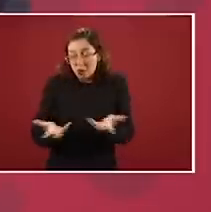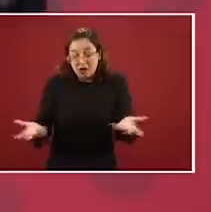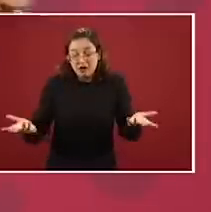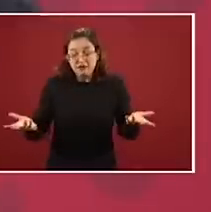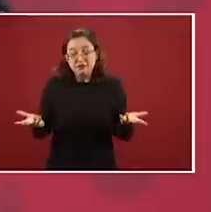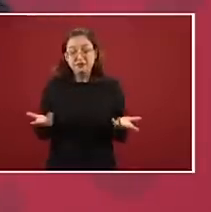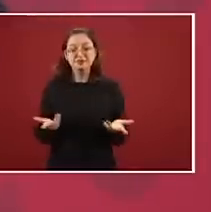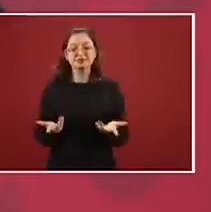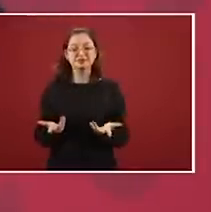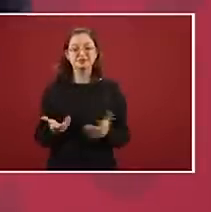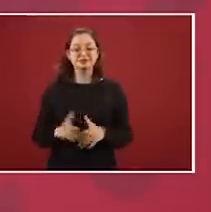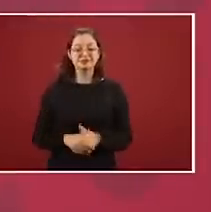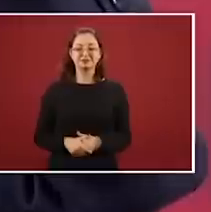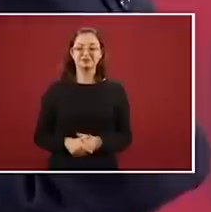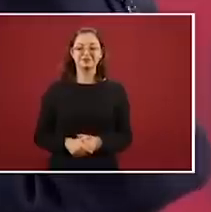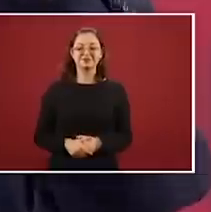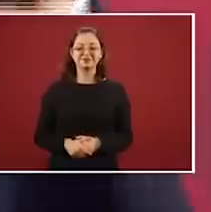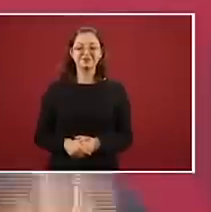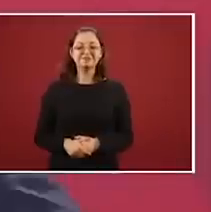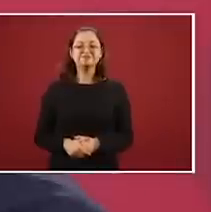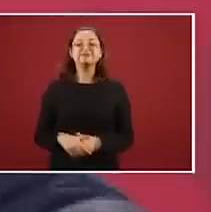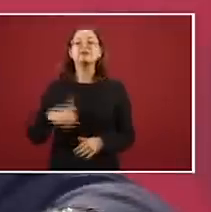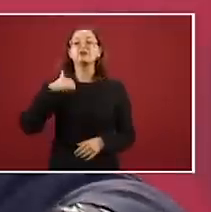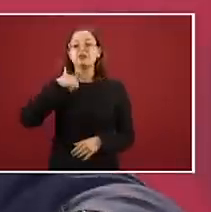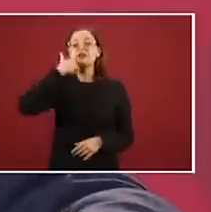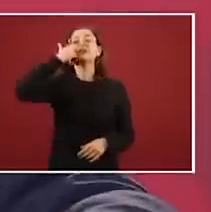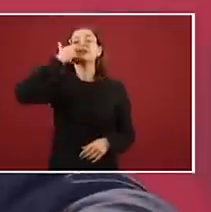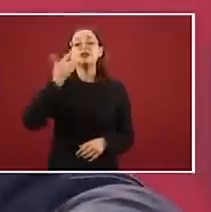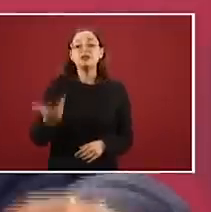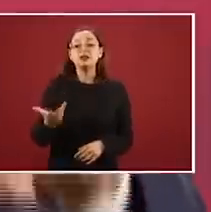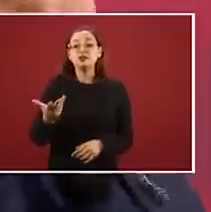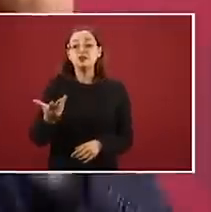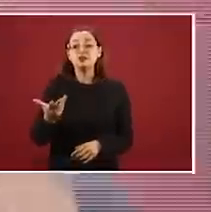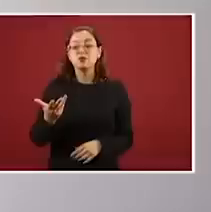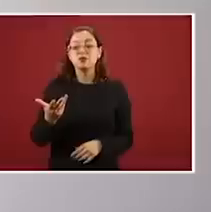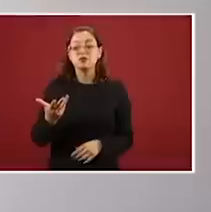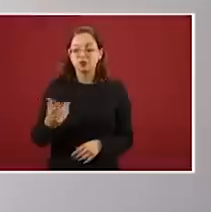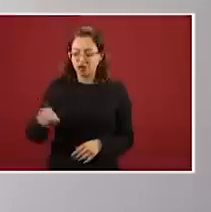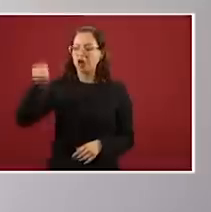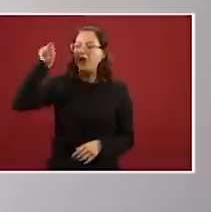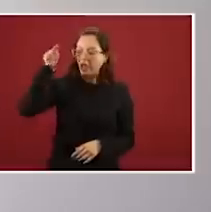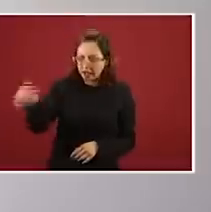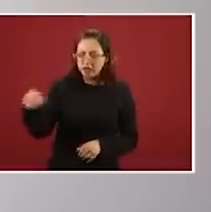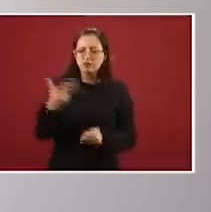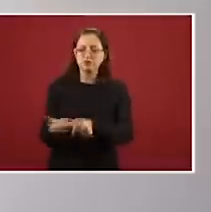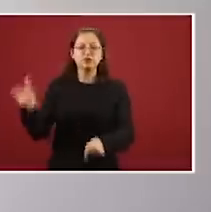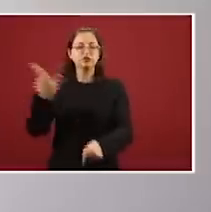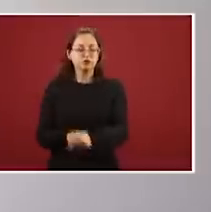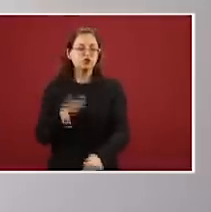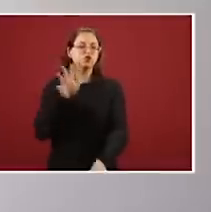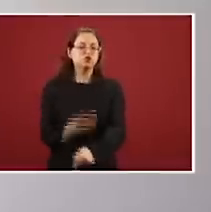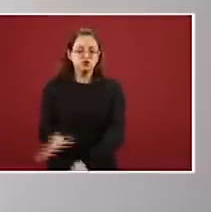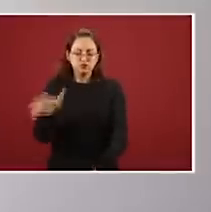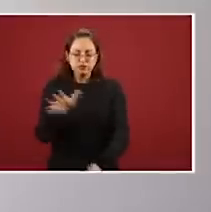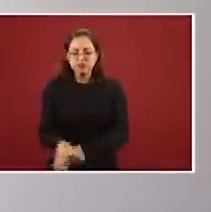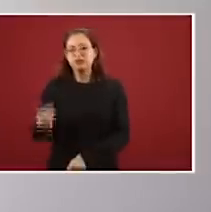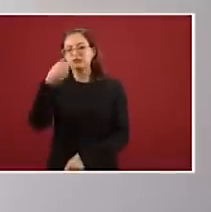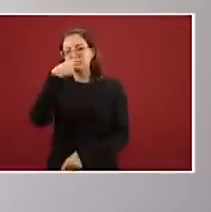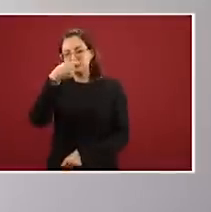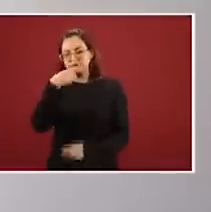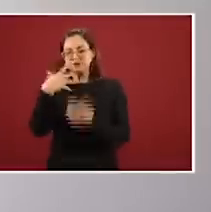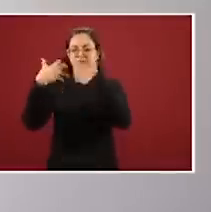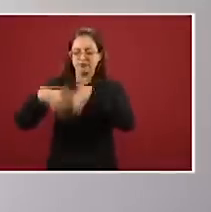Entonces, ¿qué queremos? Pues que ahí esté el medicamento, esté el equipo, esté